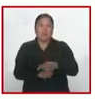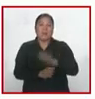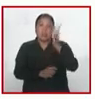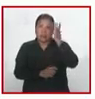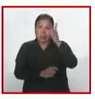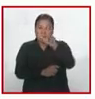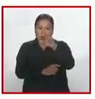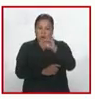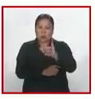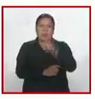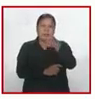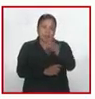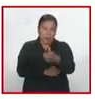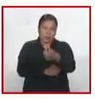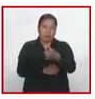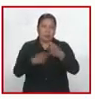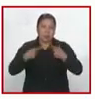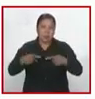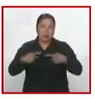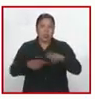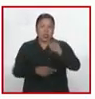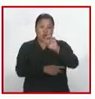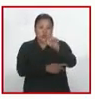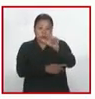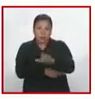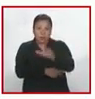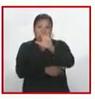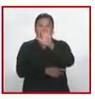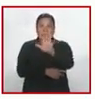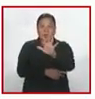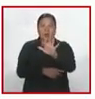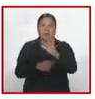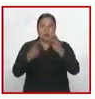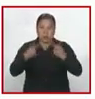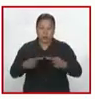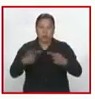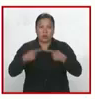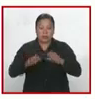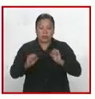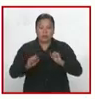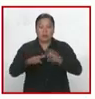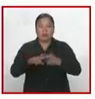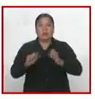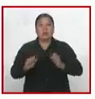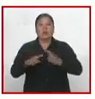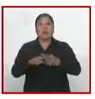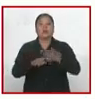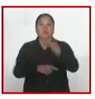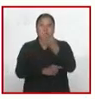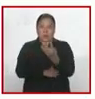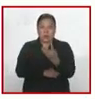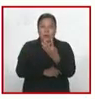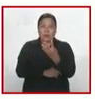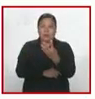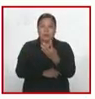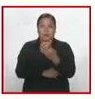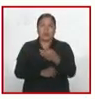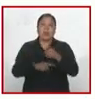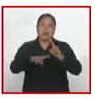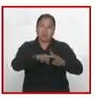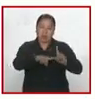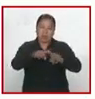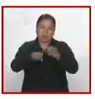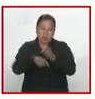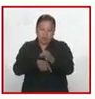casos san juan bautista tuxtepec cinco casos salina cruz cuatro casos y el resto de